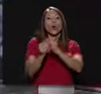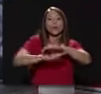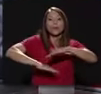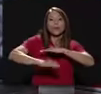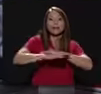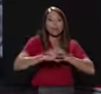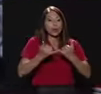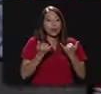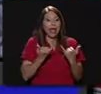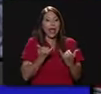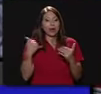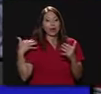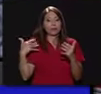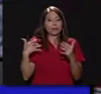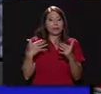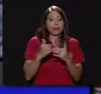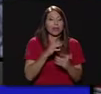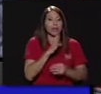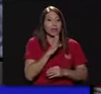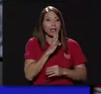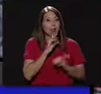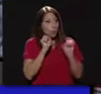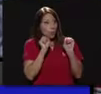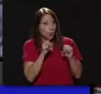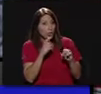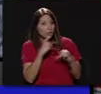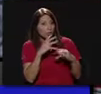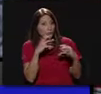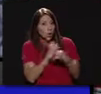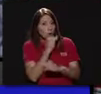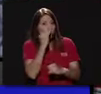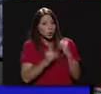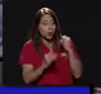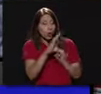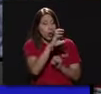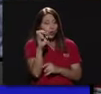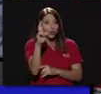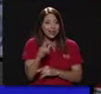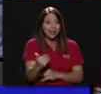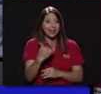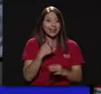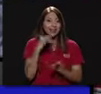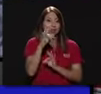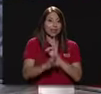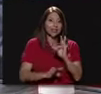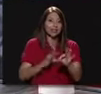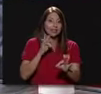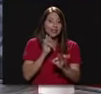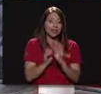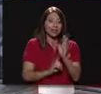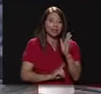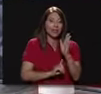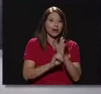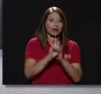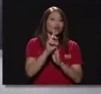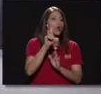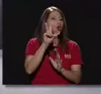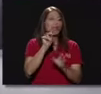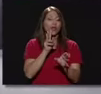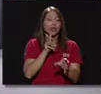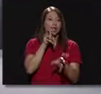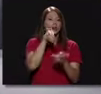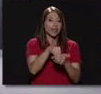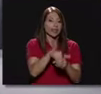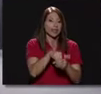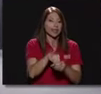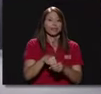Con base en lo que hemos conversado hasta el momento, ¿podríamos llegar a la conclusión de que Costa Rica tiene un estilo de desarrollo no incluyente? Bueno,